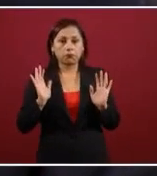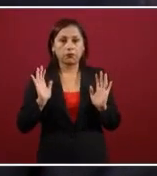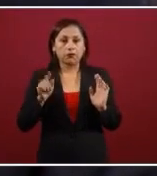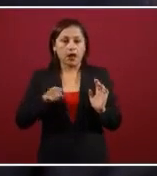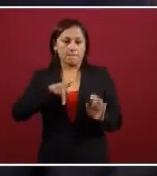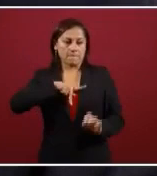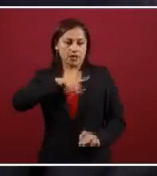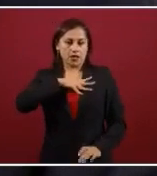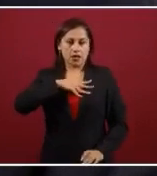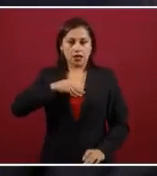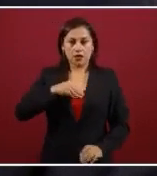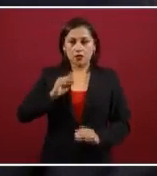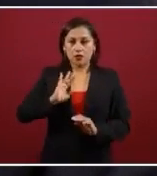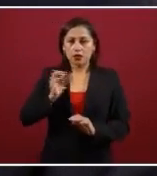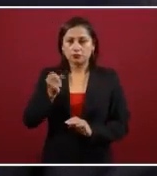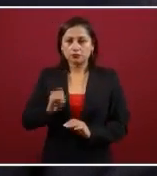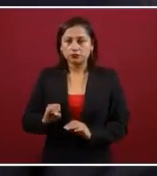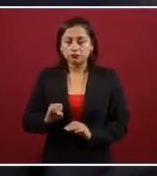que